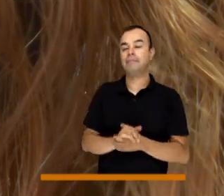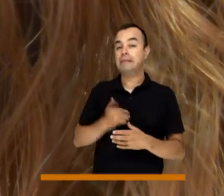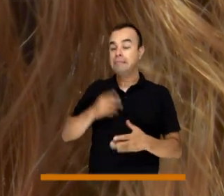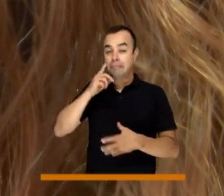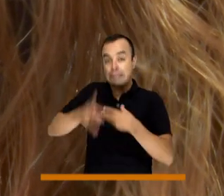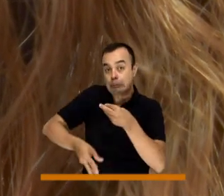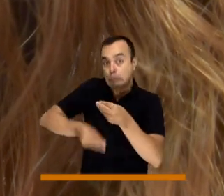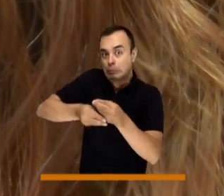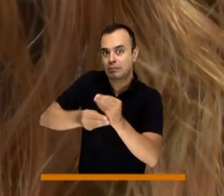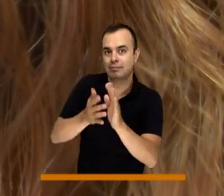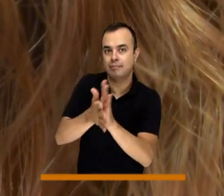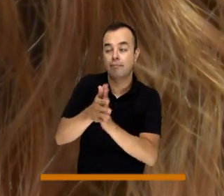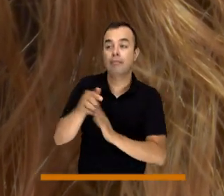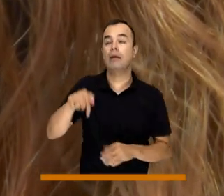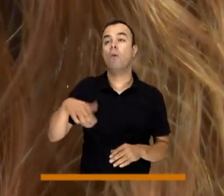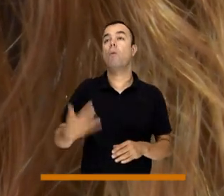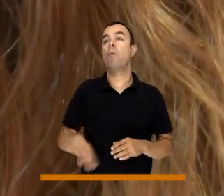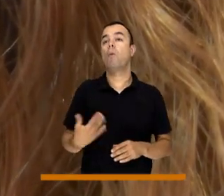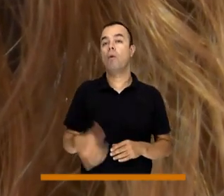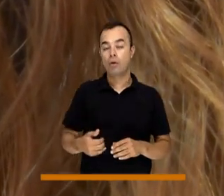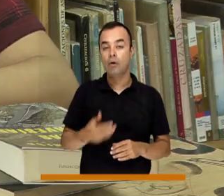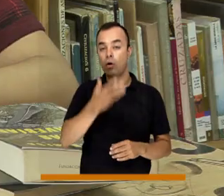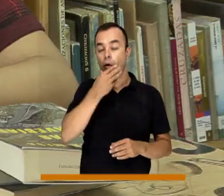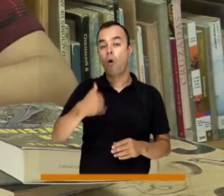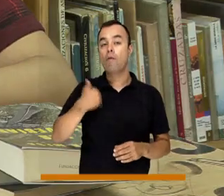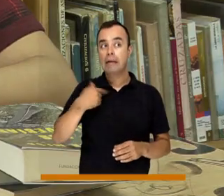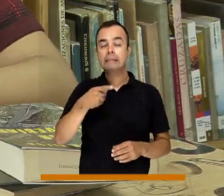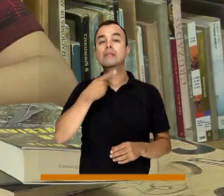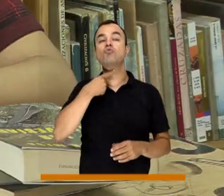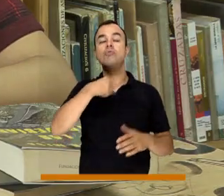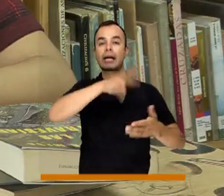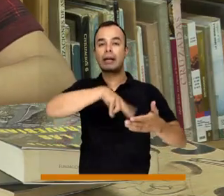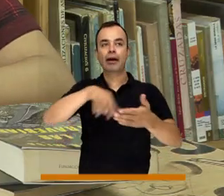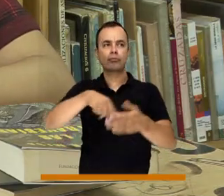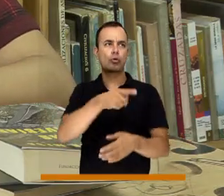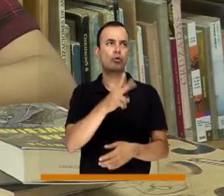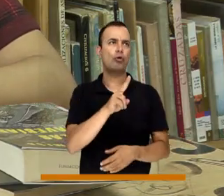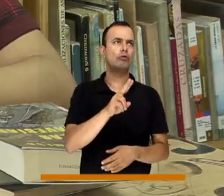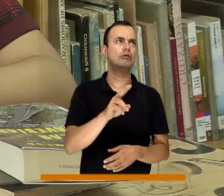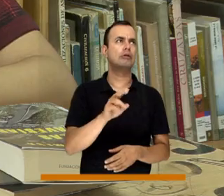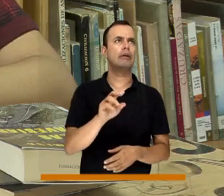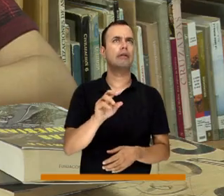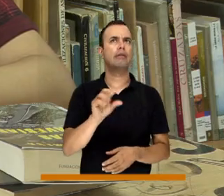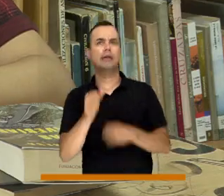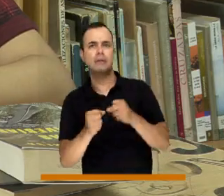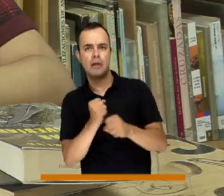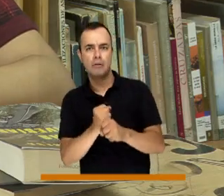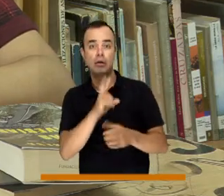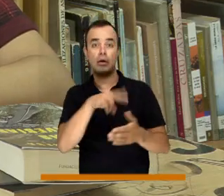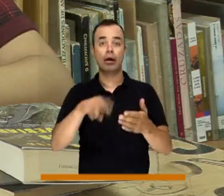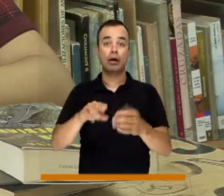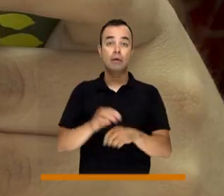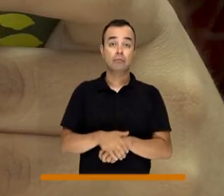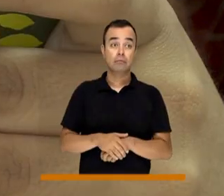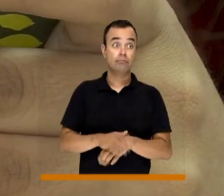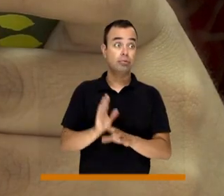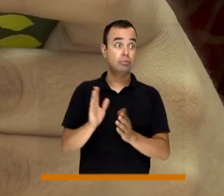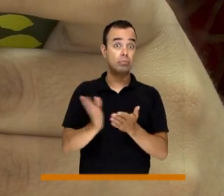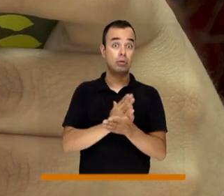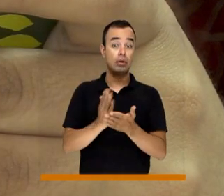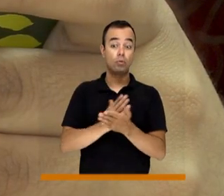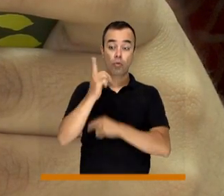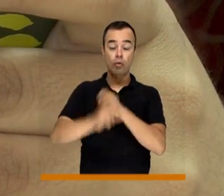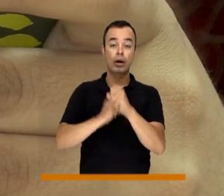Y aquí hago una cuña, tenemos unos grandes lectores, son chicos de 10, 12 años que al año se pueden leer 100